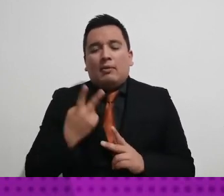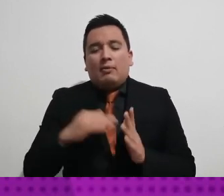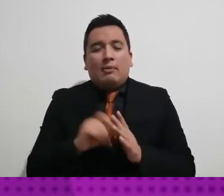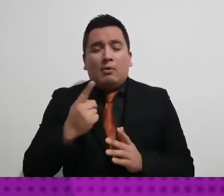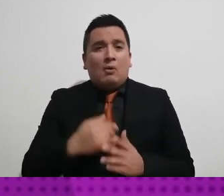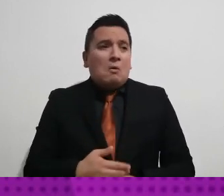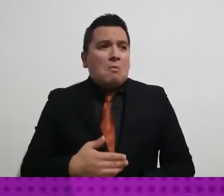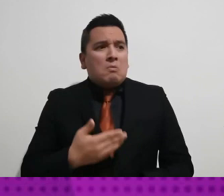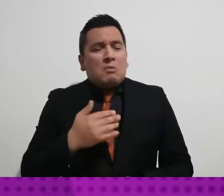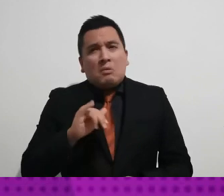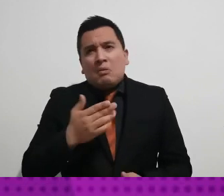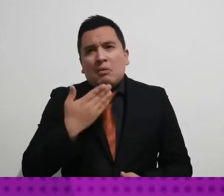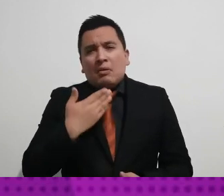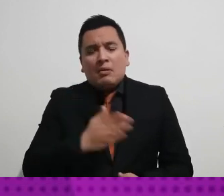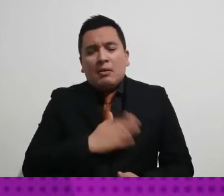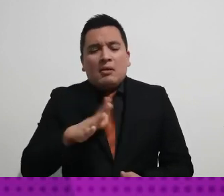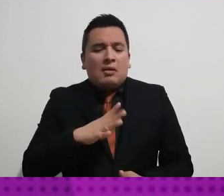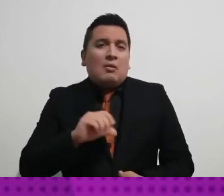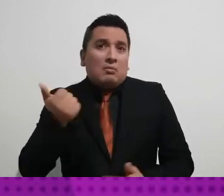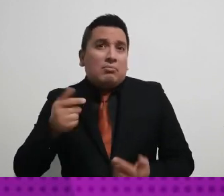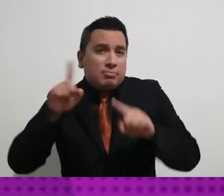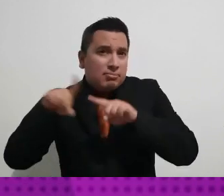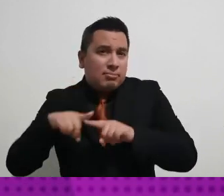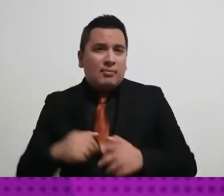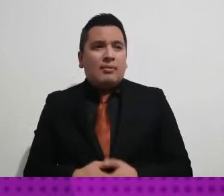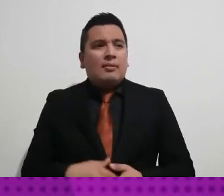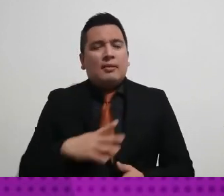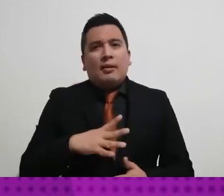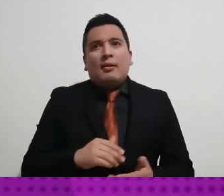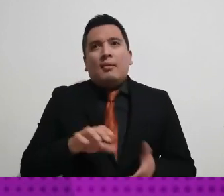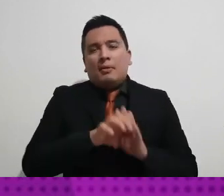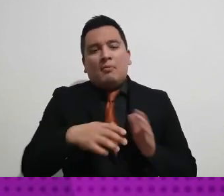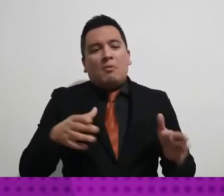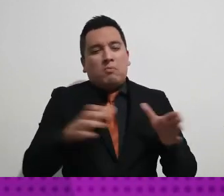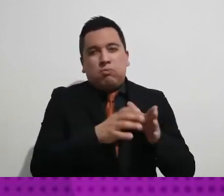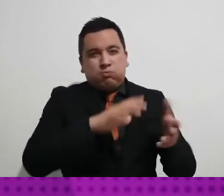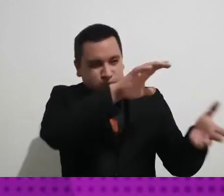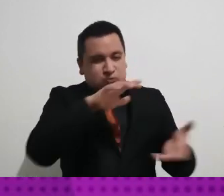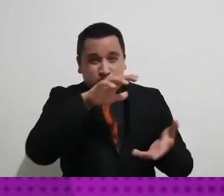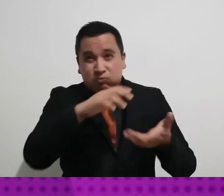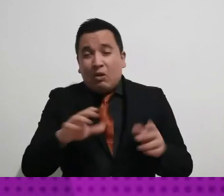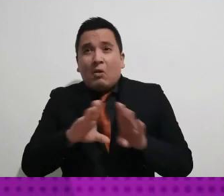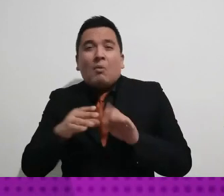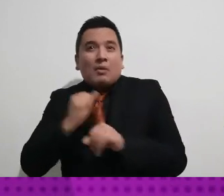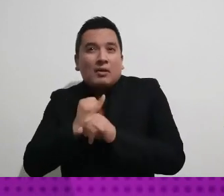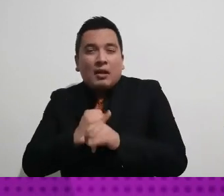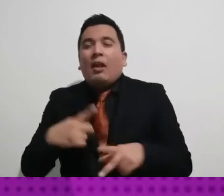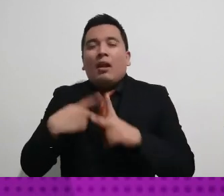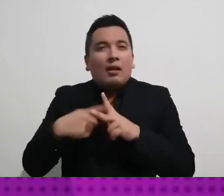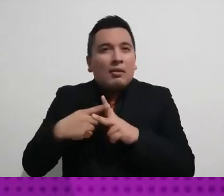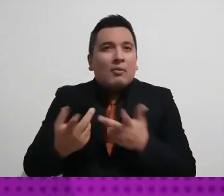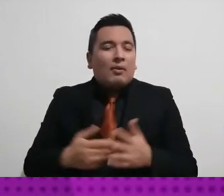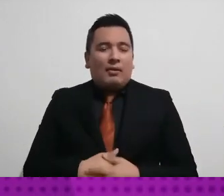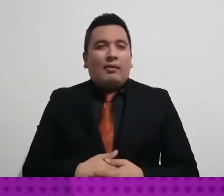arrancando. Pues sí, bueno, hubo otras actividades, la recepción de paquetes electorales en línea,